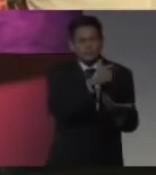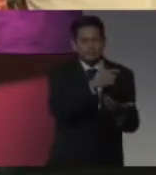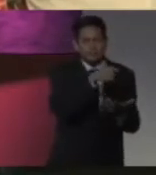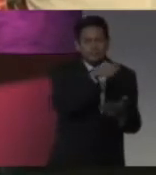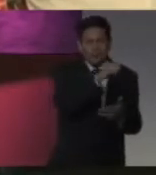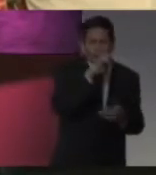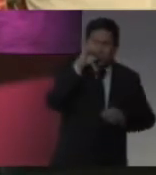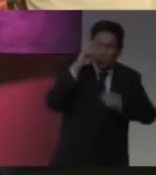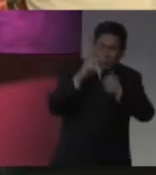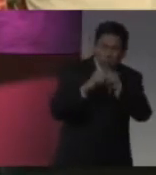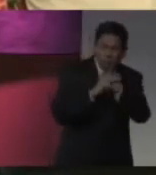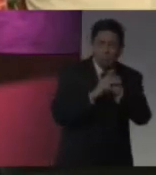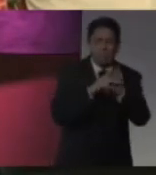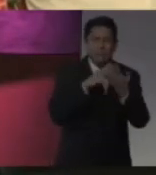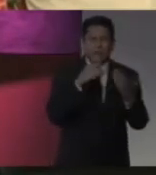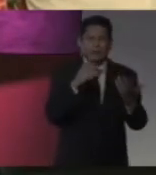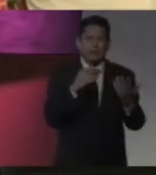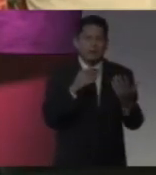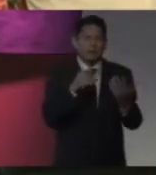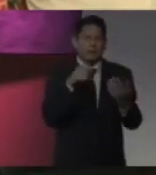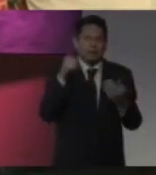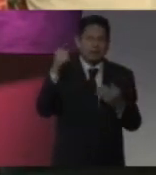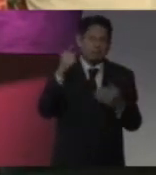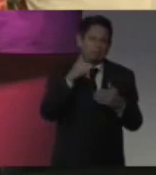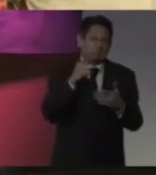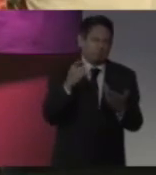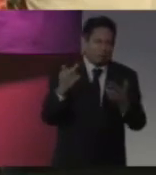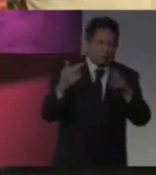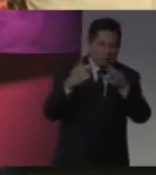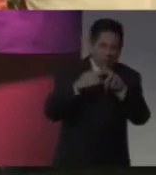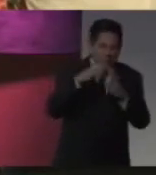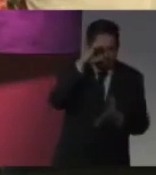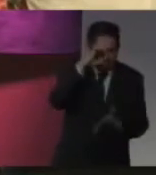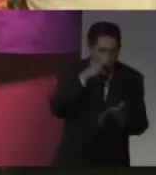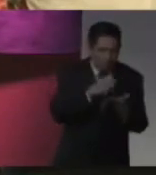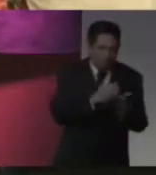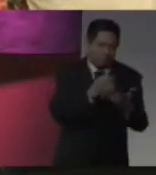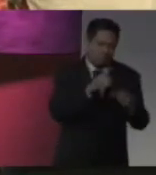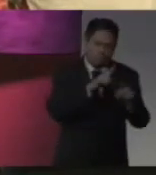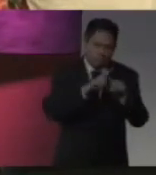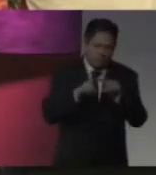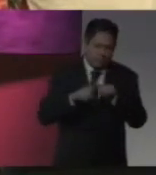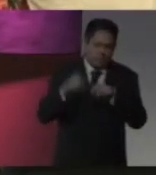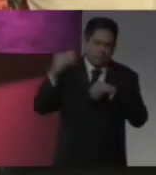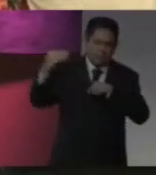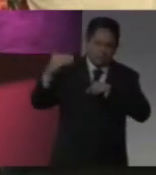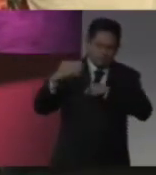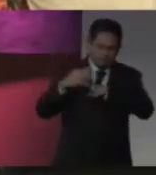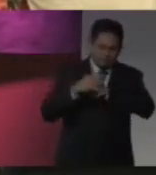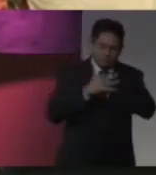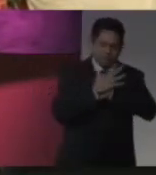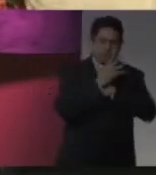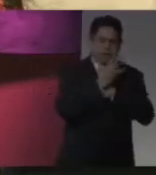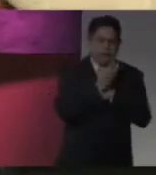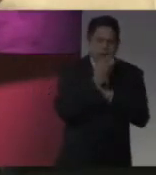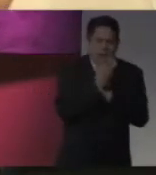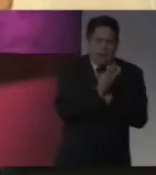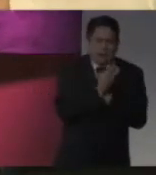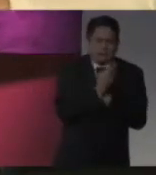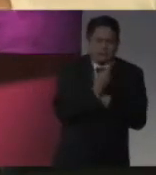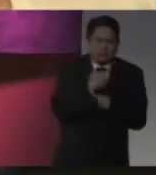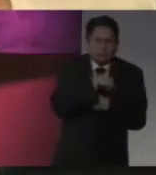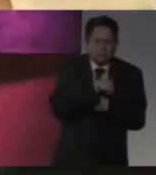cartesiana, la filosofía cristiana, que es básicamente cristiana, ¿cómo logramos ampliar